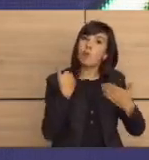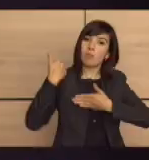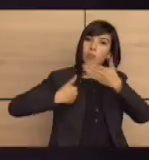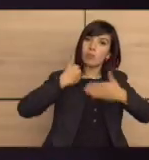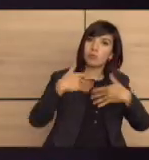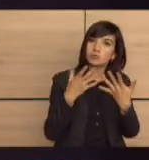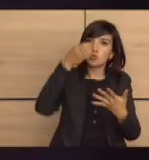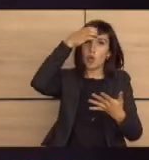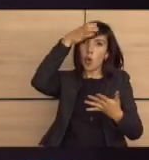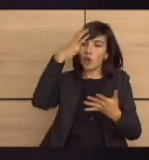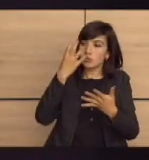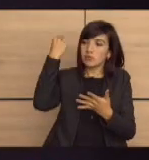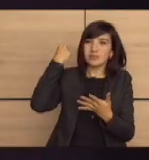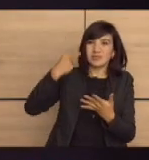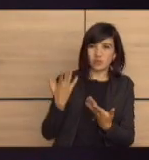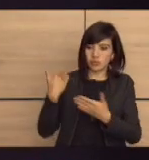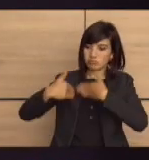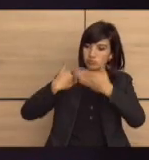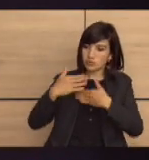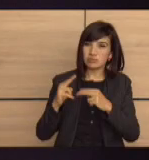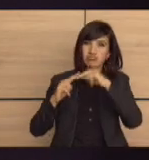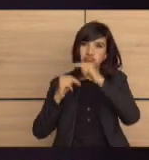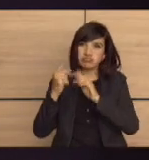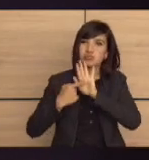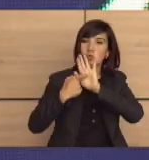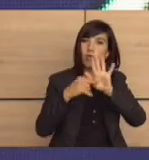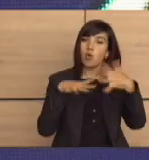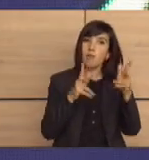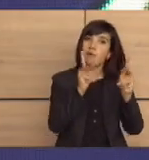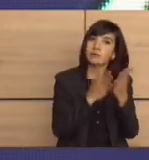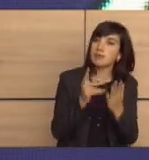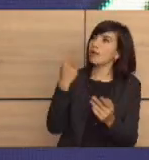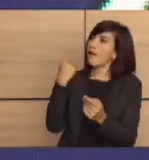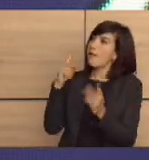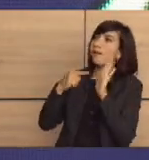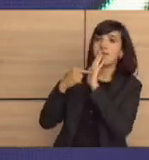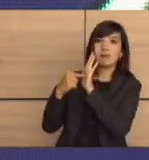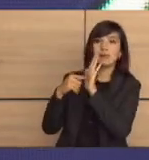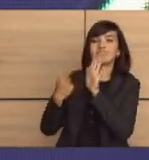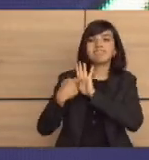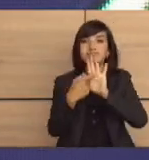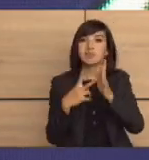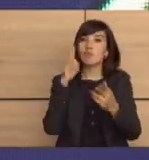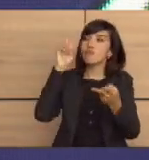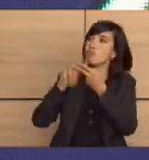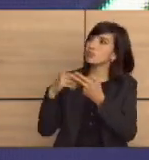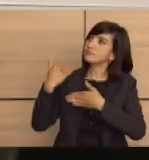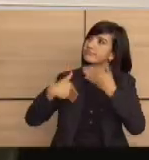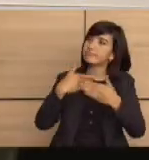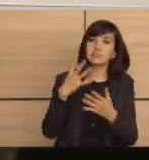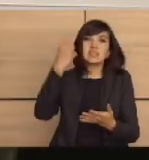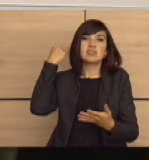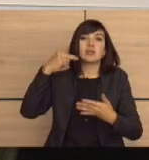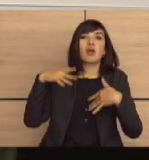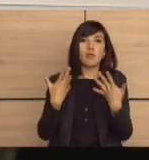del conocimiento histórico, ¿sí? Que los estudiantes entiendan que la historia tiene un método que tiene